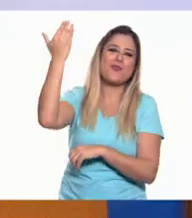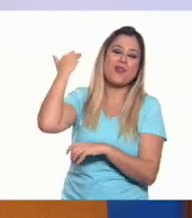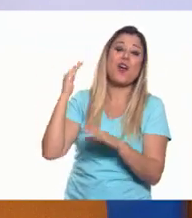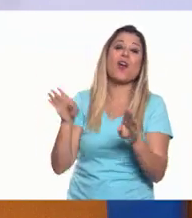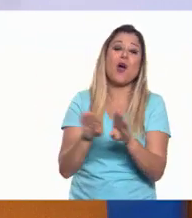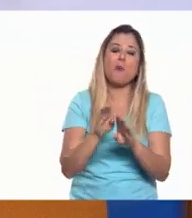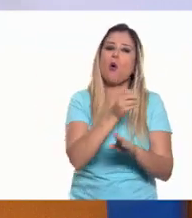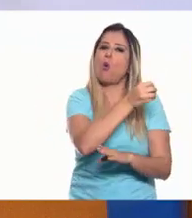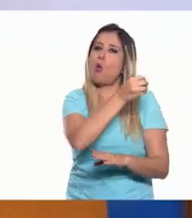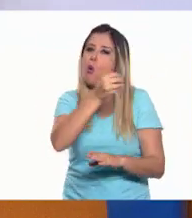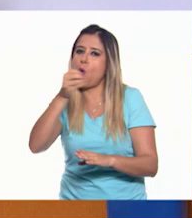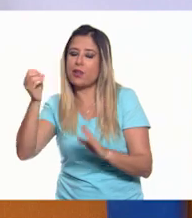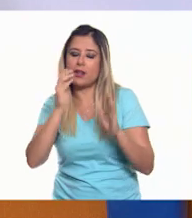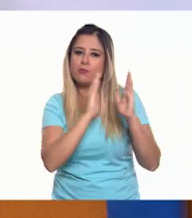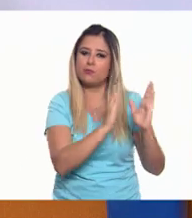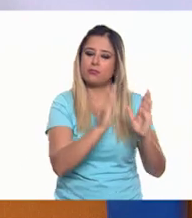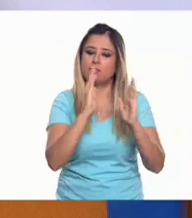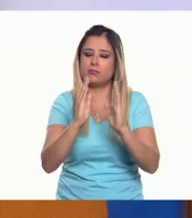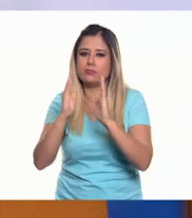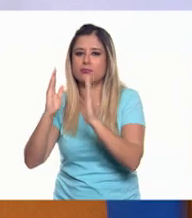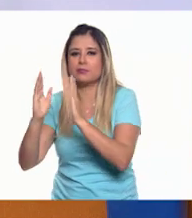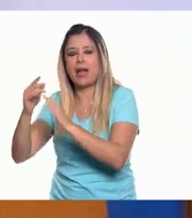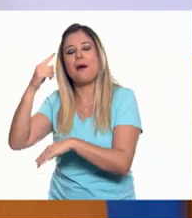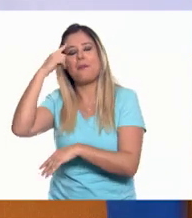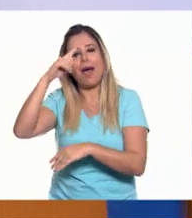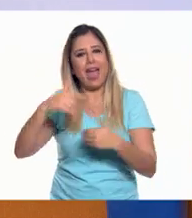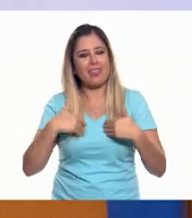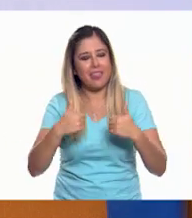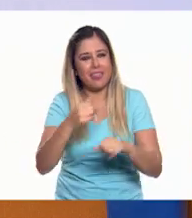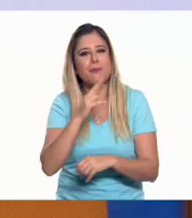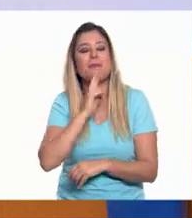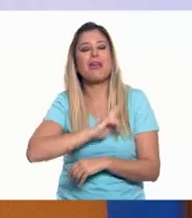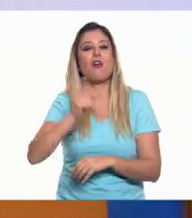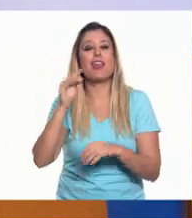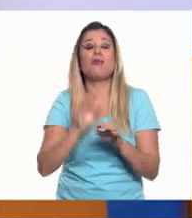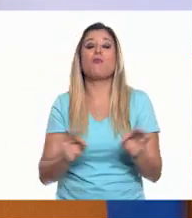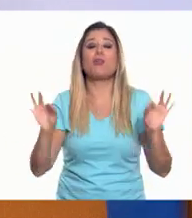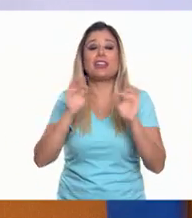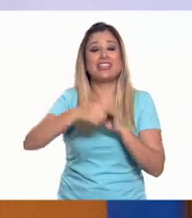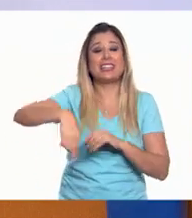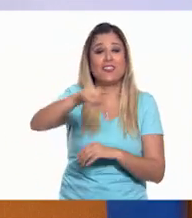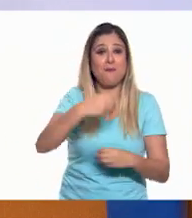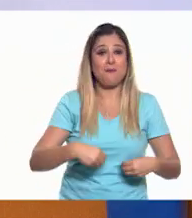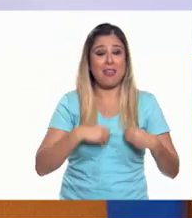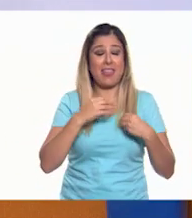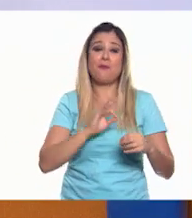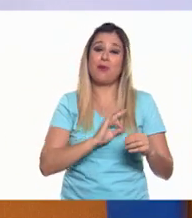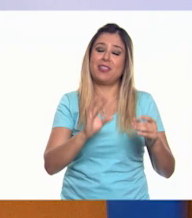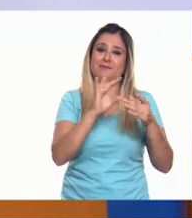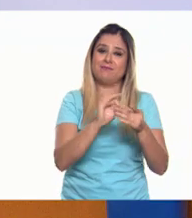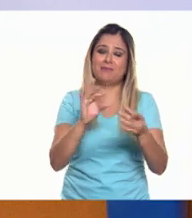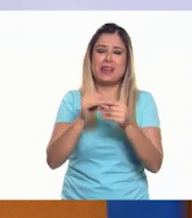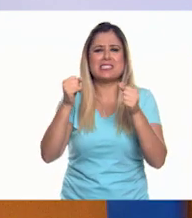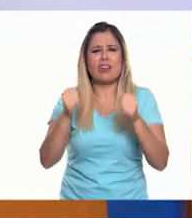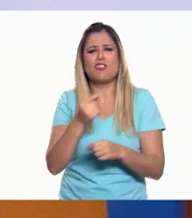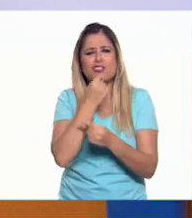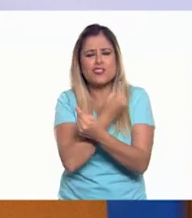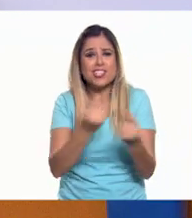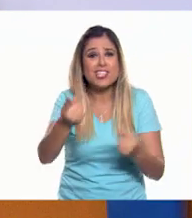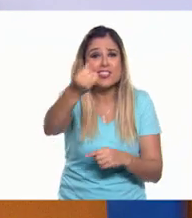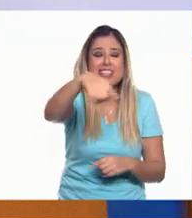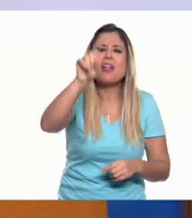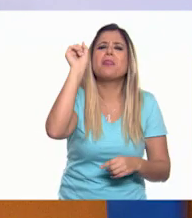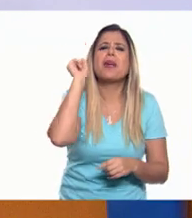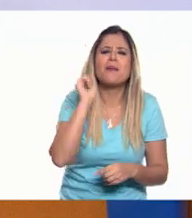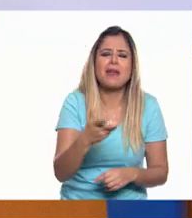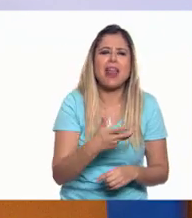fuimos platicando sobre los momentos más importantes de nuestra vida, uh-huh. que seguramente las niñas y niños en casa también